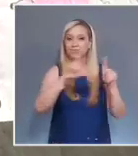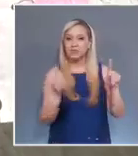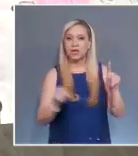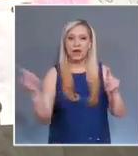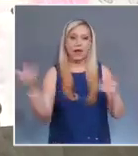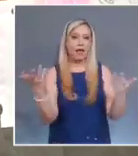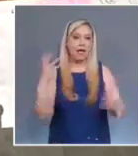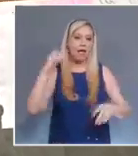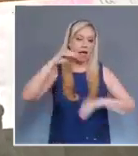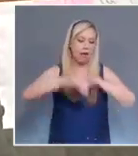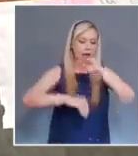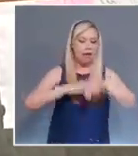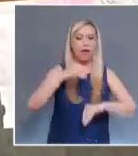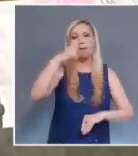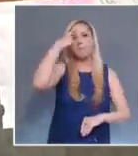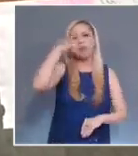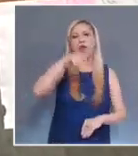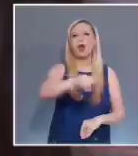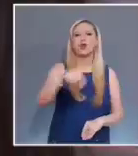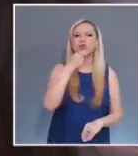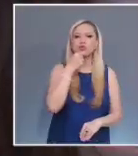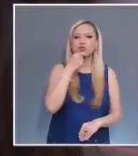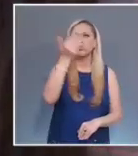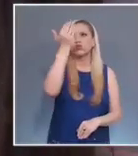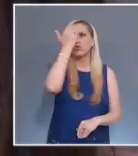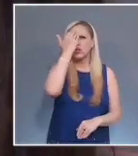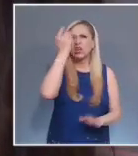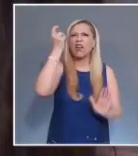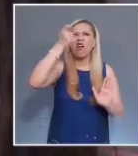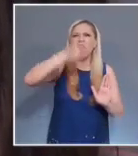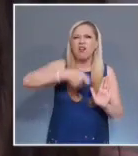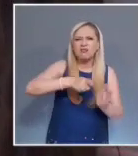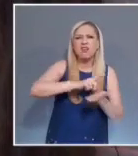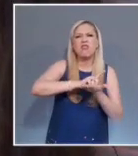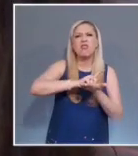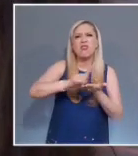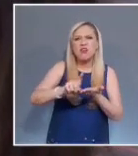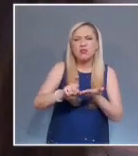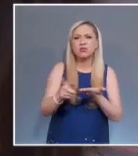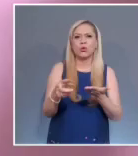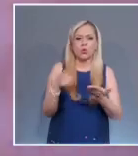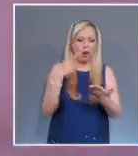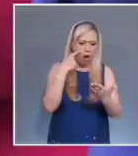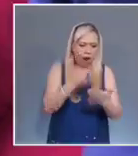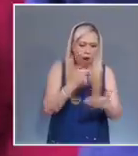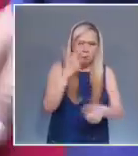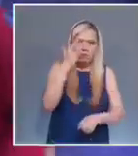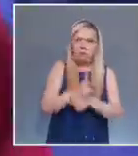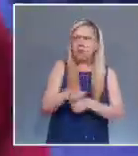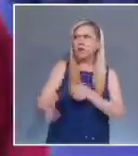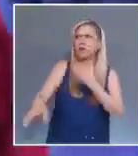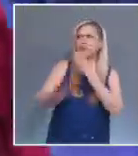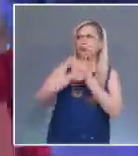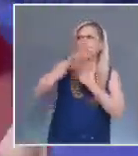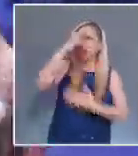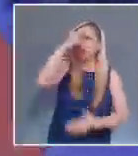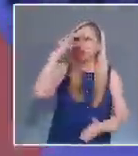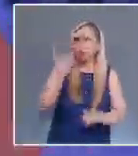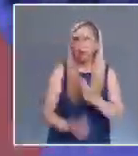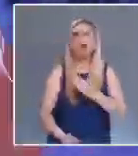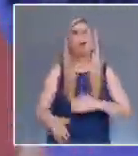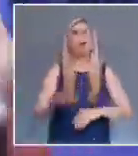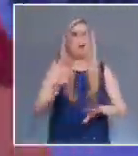reconocer cuándo han sido violados y que conozcan que pueden acudir a la Defensoría Pública Federal para recibir